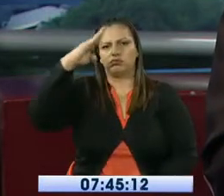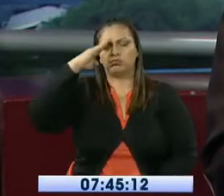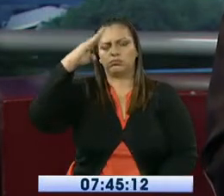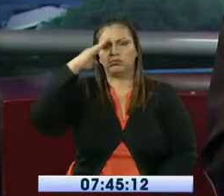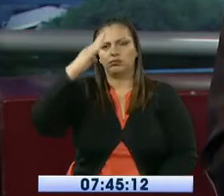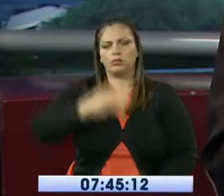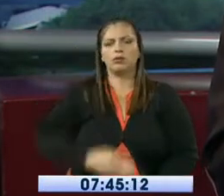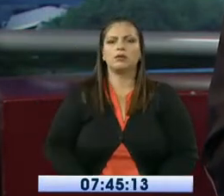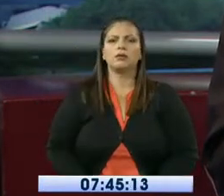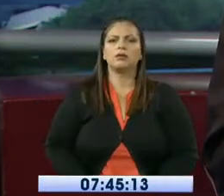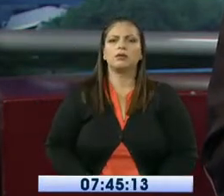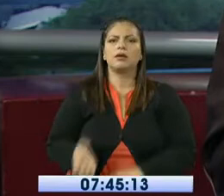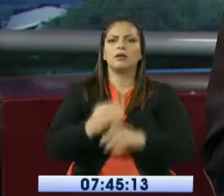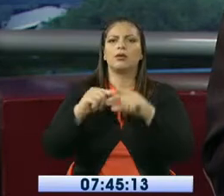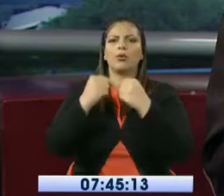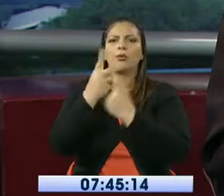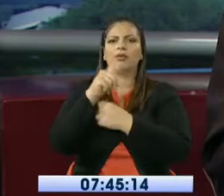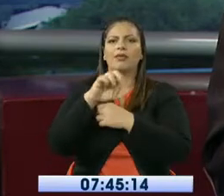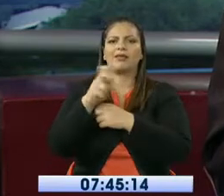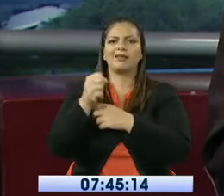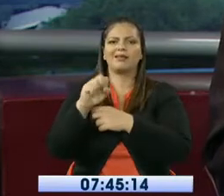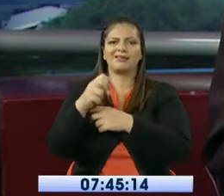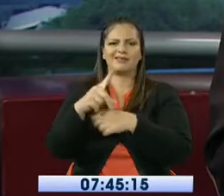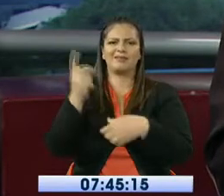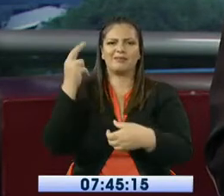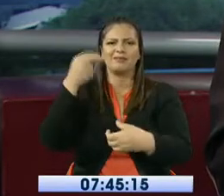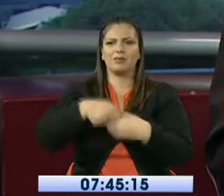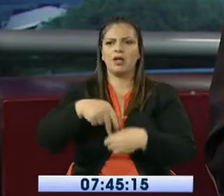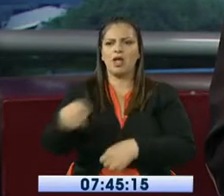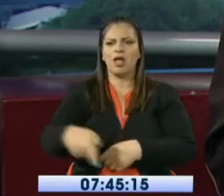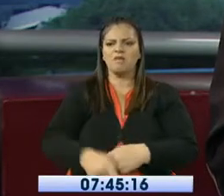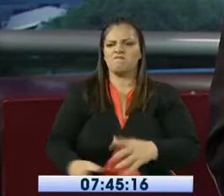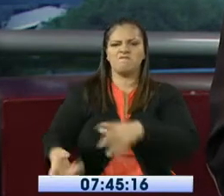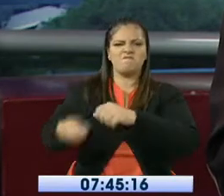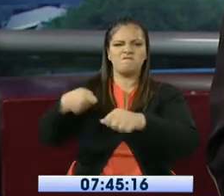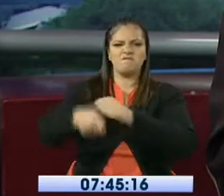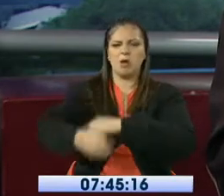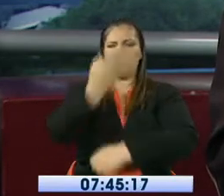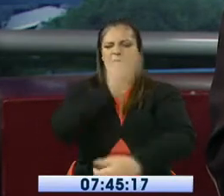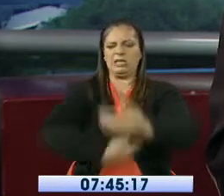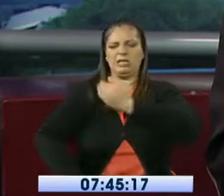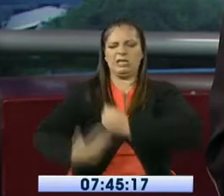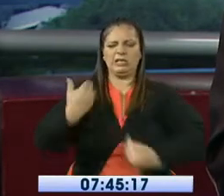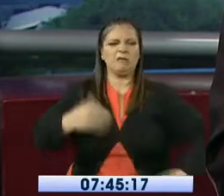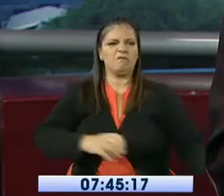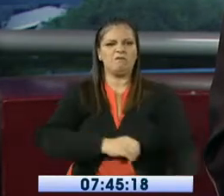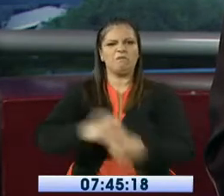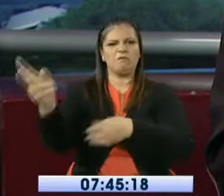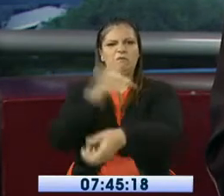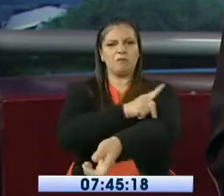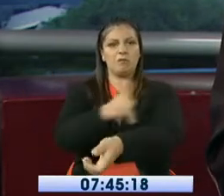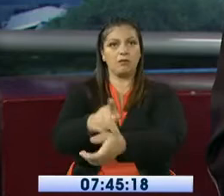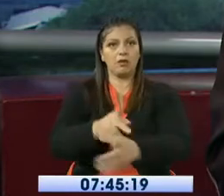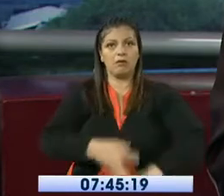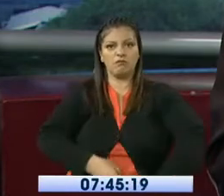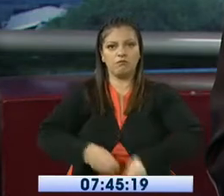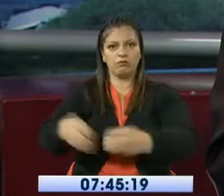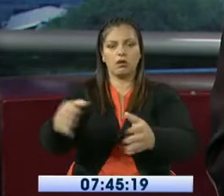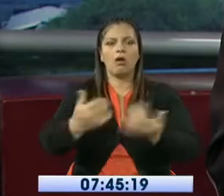de un mes y medio. Las investigaciones aún están en curso y las autoridades dieron detalles respecto a este